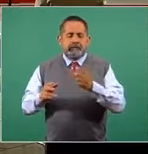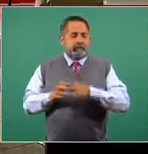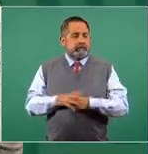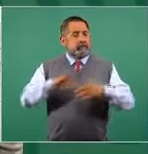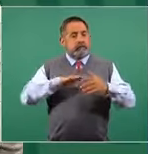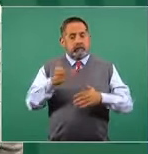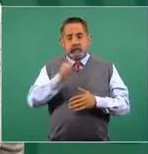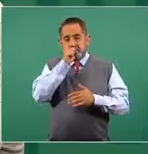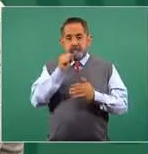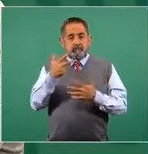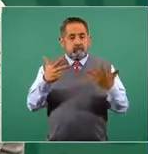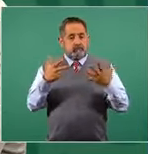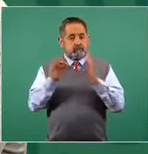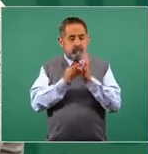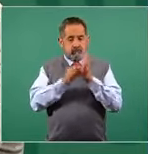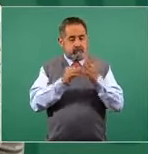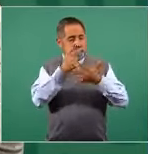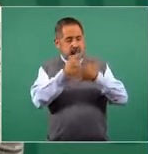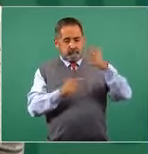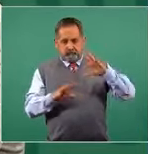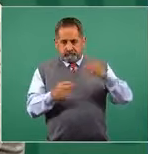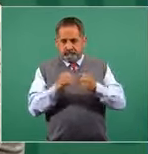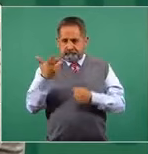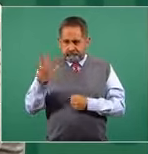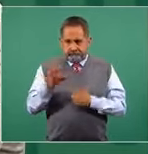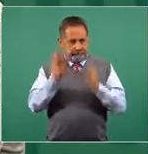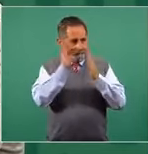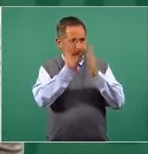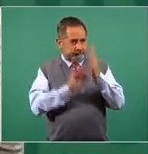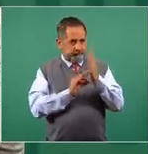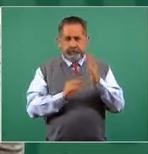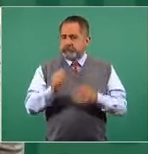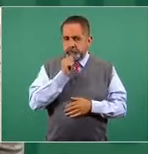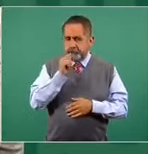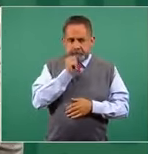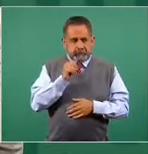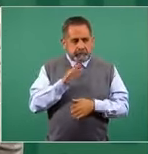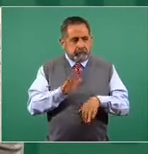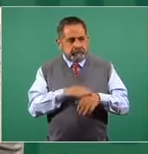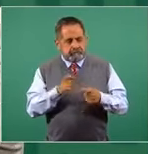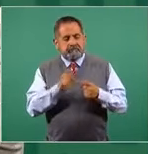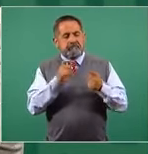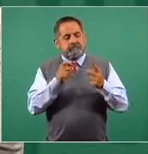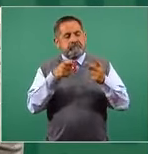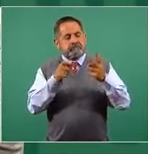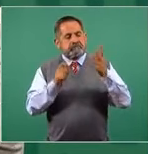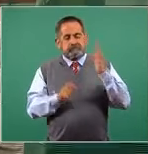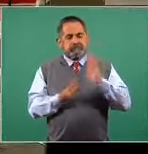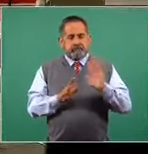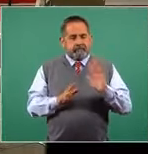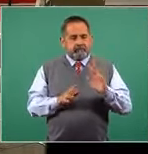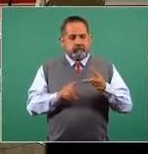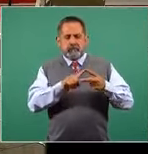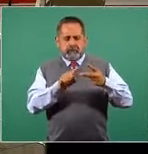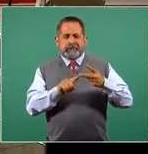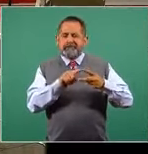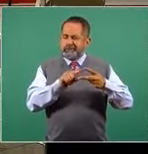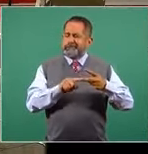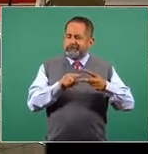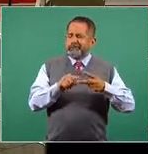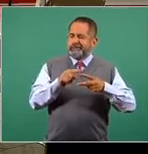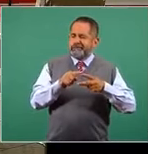8 indicadores que hasta este momento todavía no han evidenciado un cambio, digamos, importante para